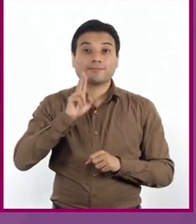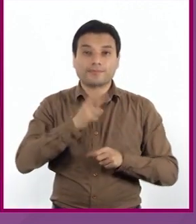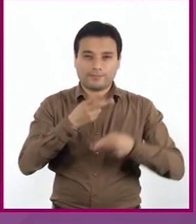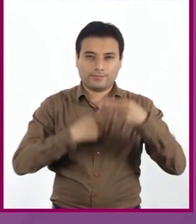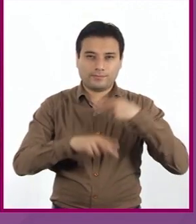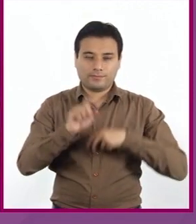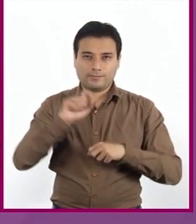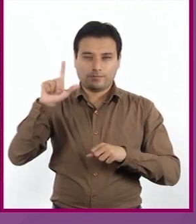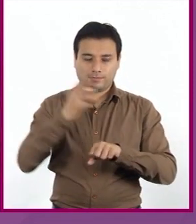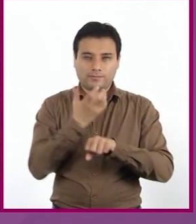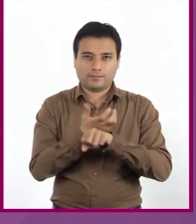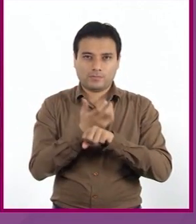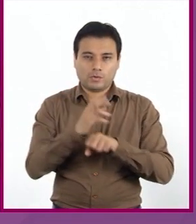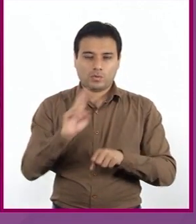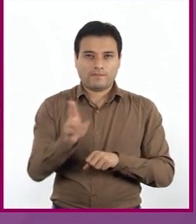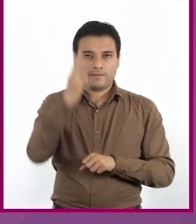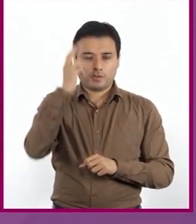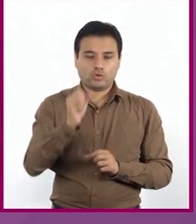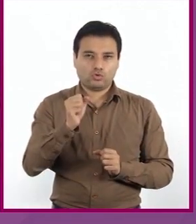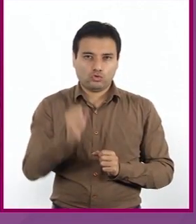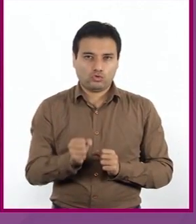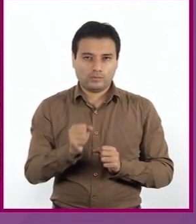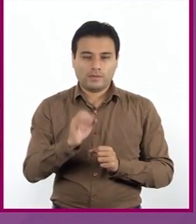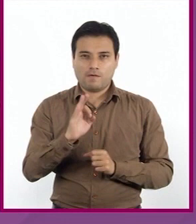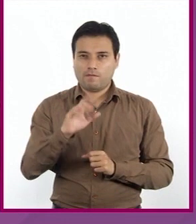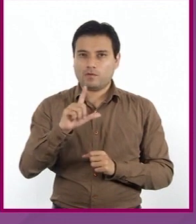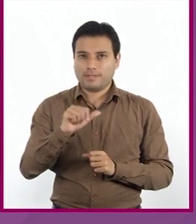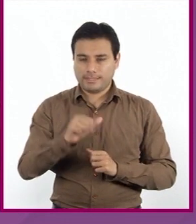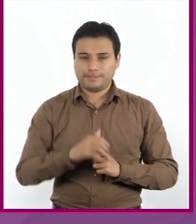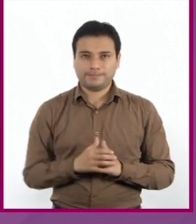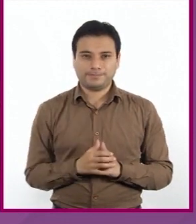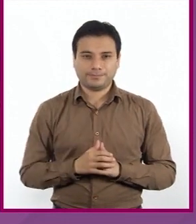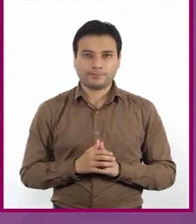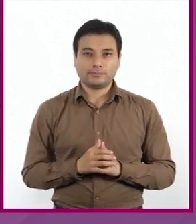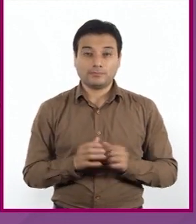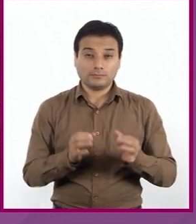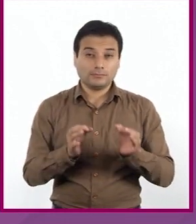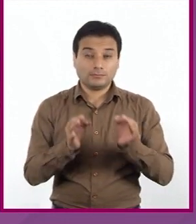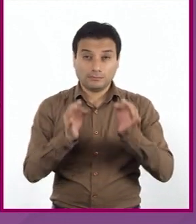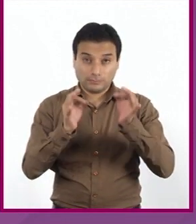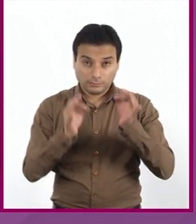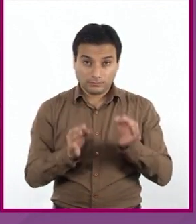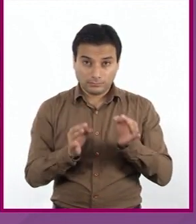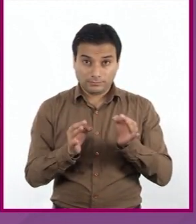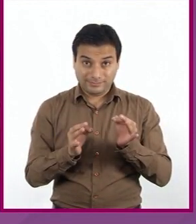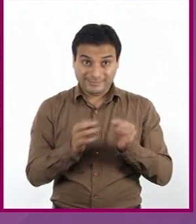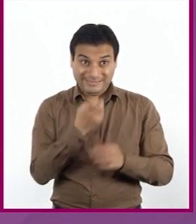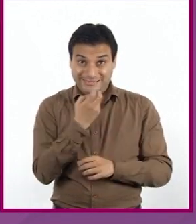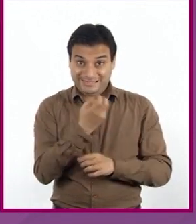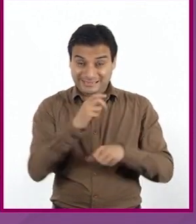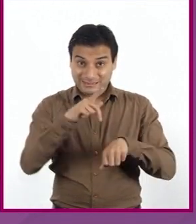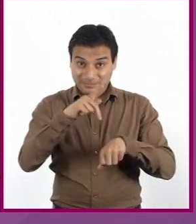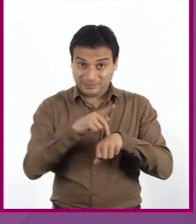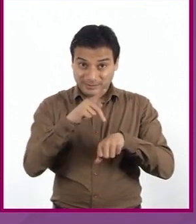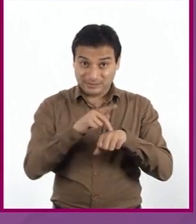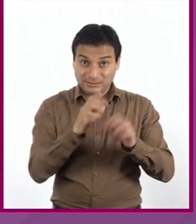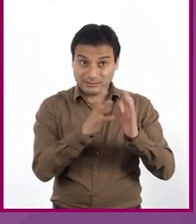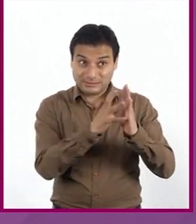de la Universidad del Sur de la Florida del Sur, y con ellos vamos a escanear estos monumentos. Va a